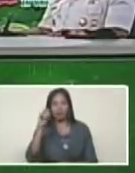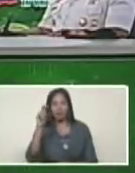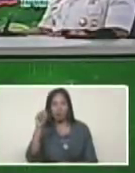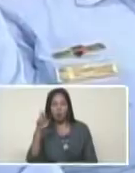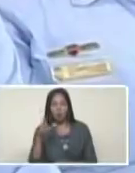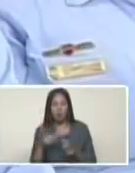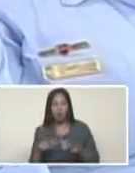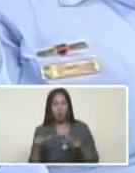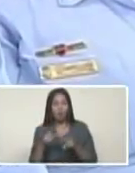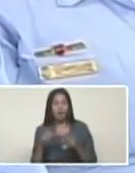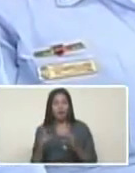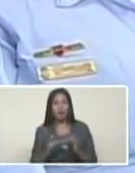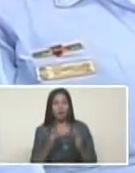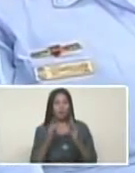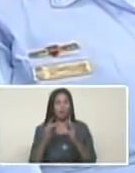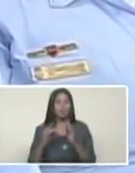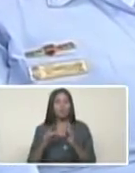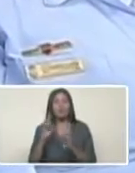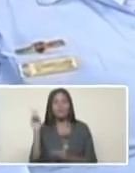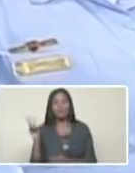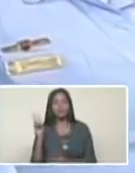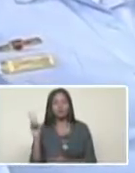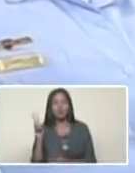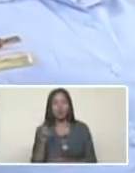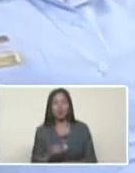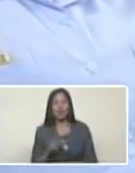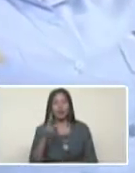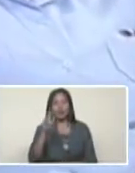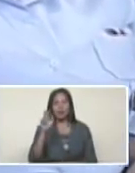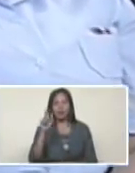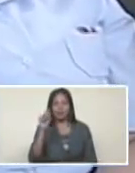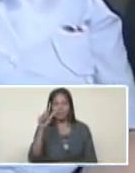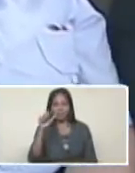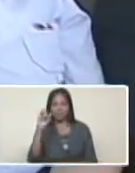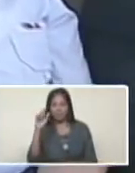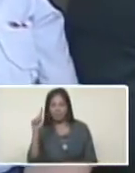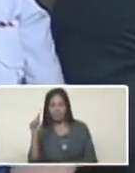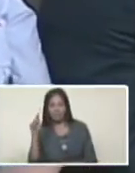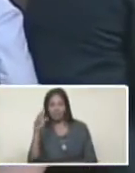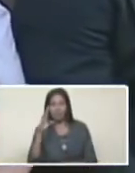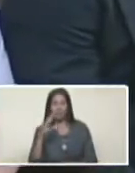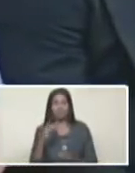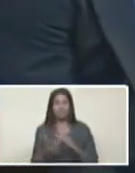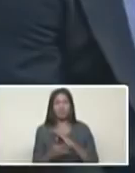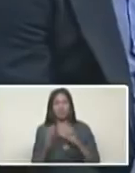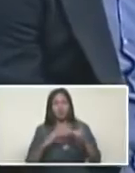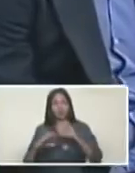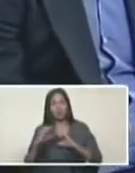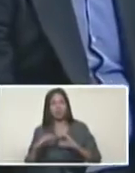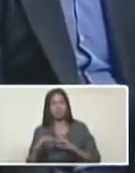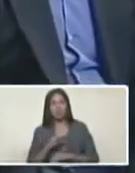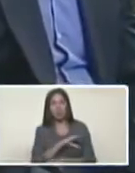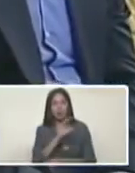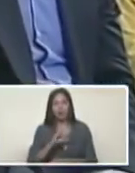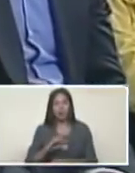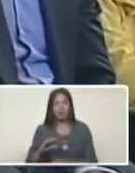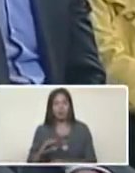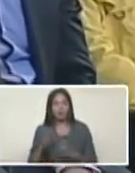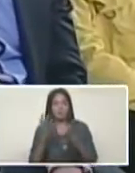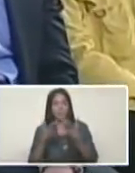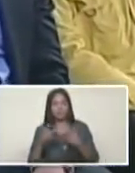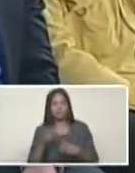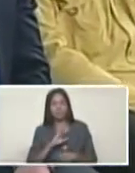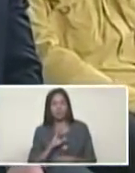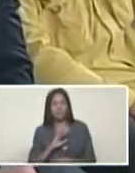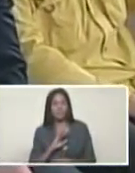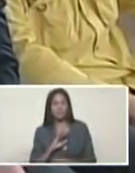Red de Transmisiones de Venezuela, Red TV, de las Telecomunicaciones Gran Caribe, empresa mixta, y